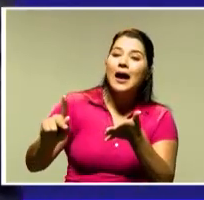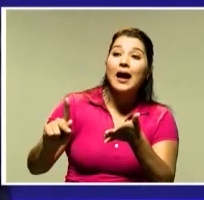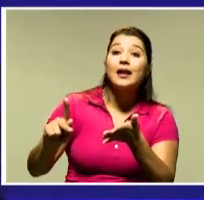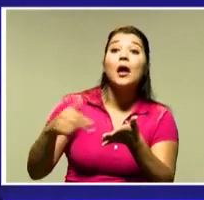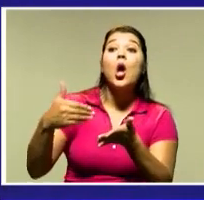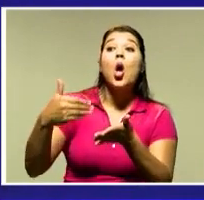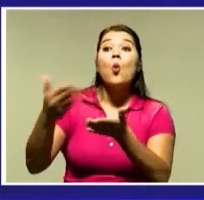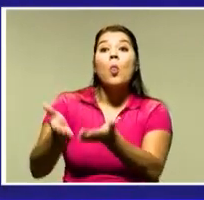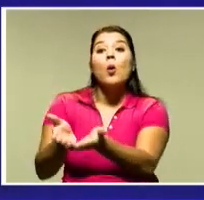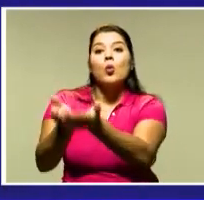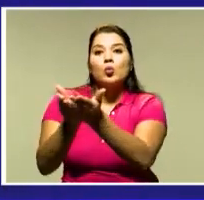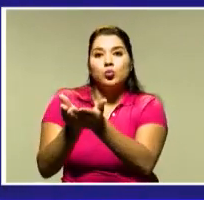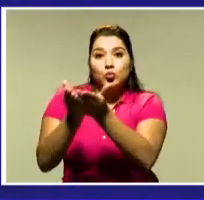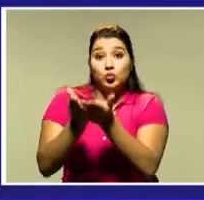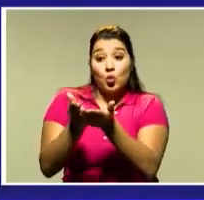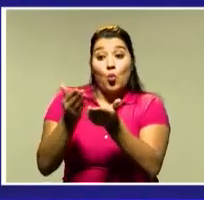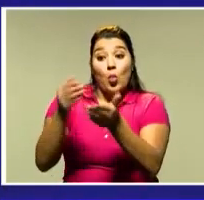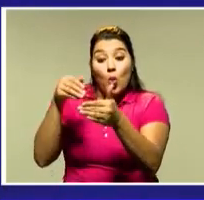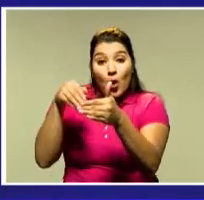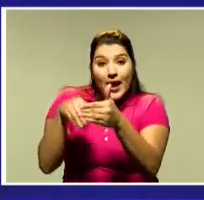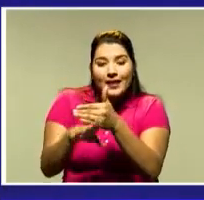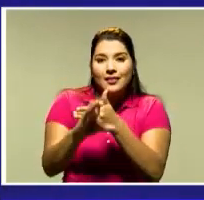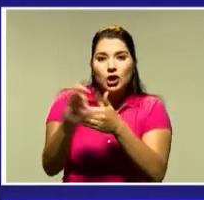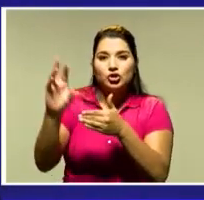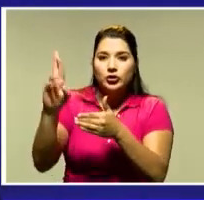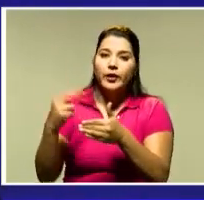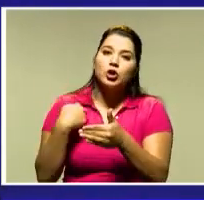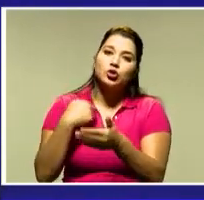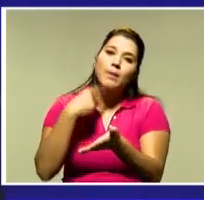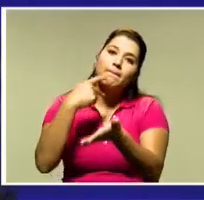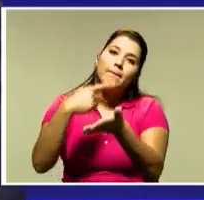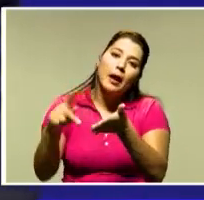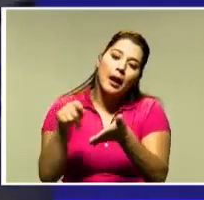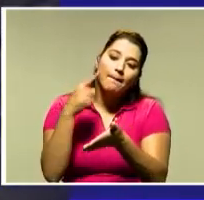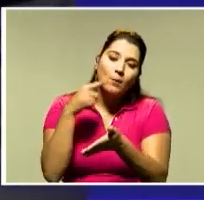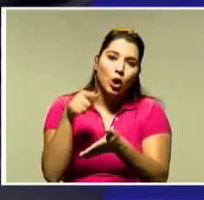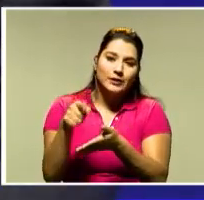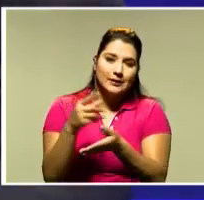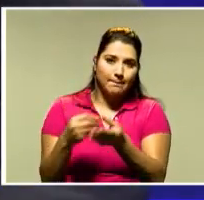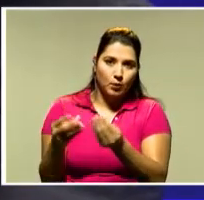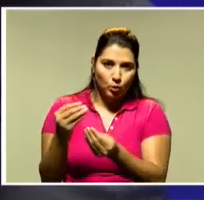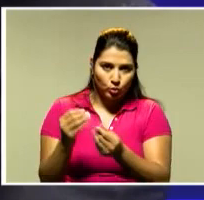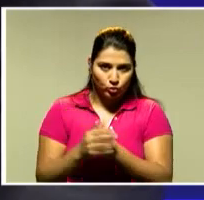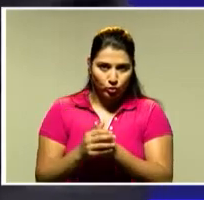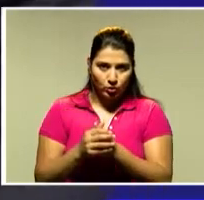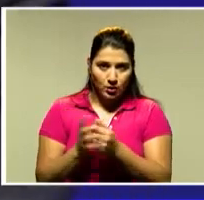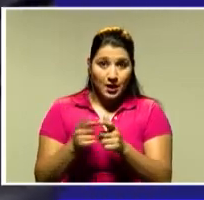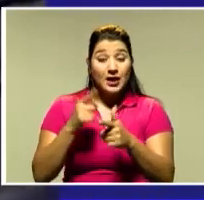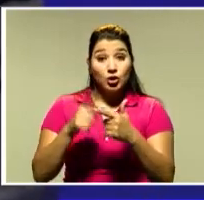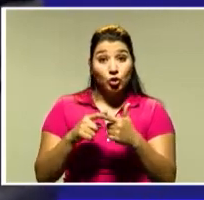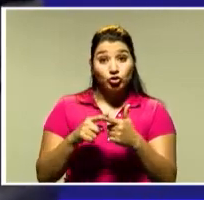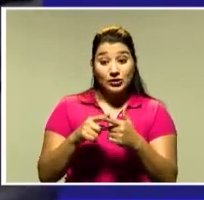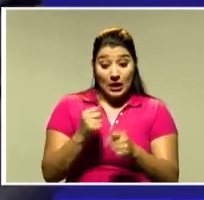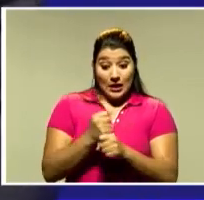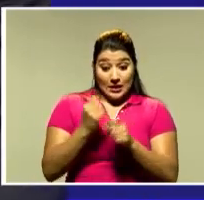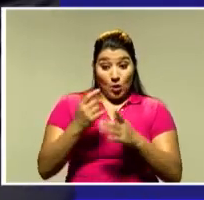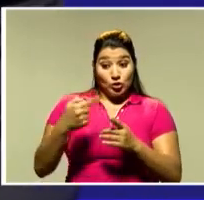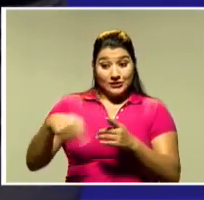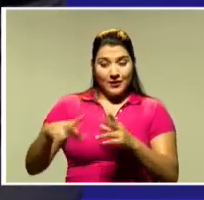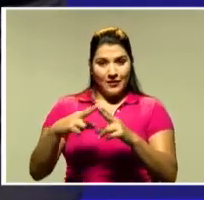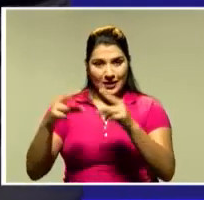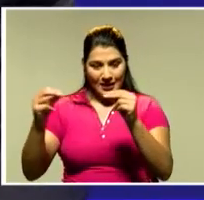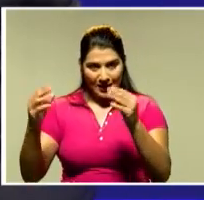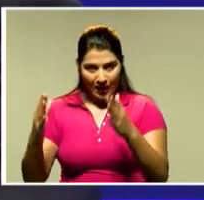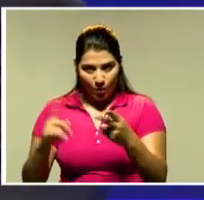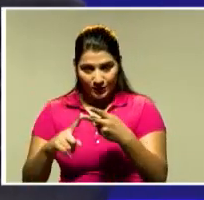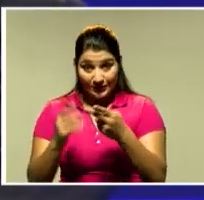importar ese camarón porque Costa Rica lo importa casi todo y lo compra casi todo. Entonces, la mano de obra está en Nicaragua. Los barcos de los puntarenenses o